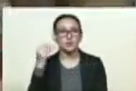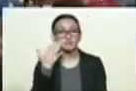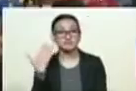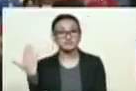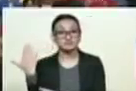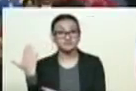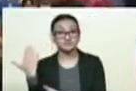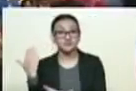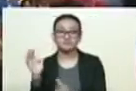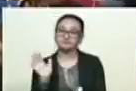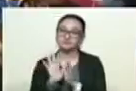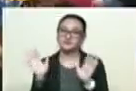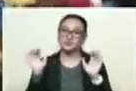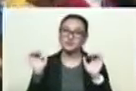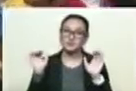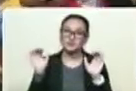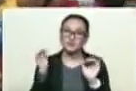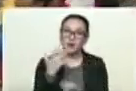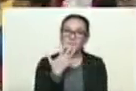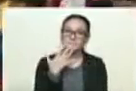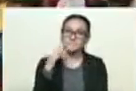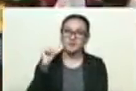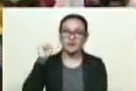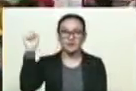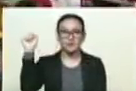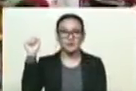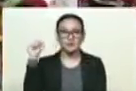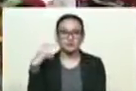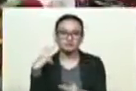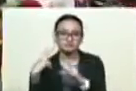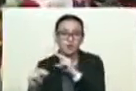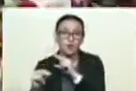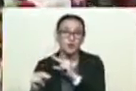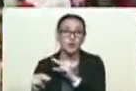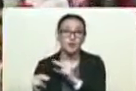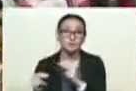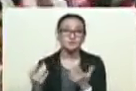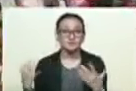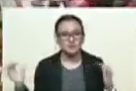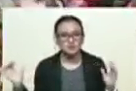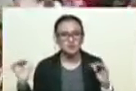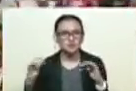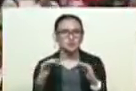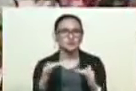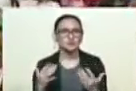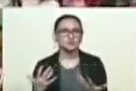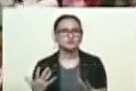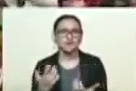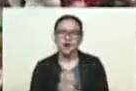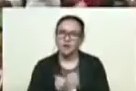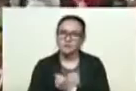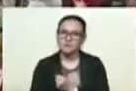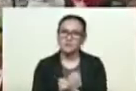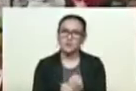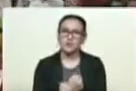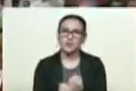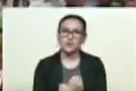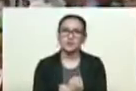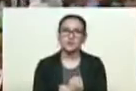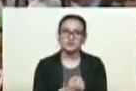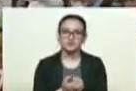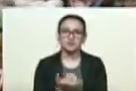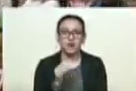Caracas despide al jefe de Estado venezolano en este encuentro cargado de amor y donde además